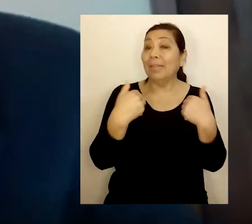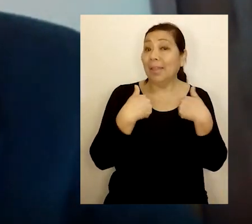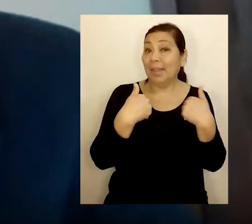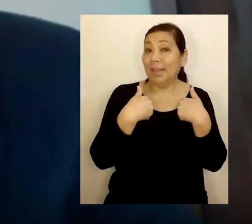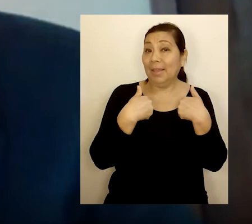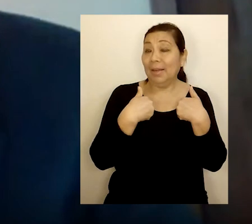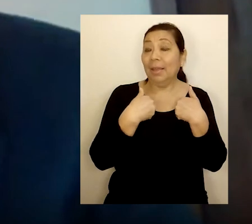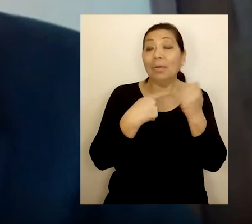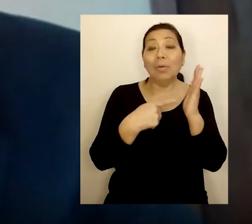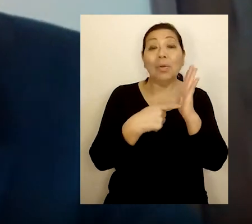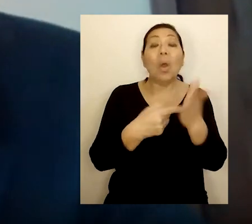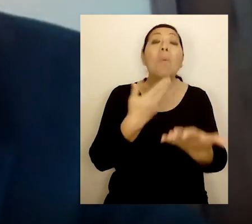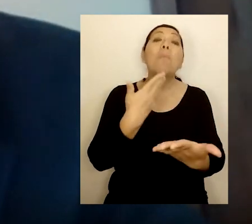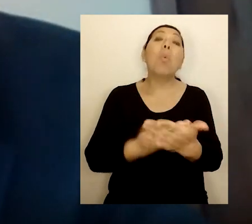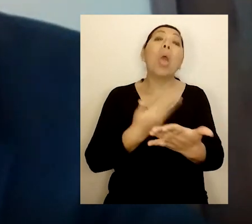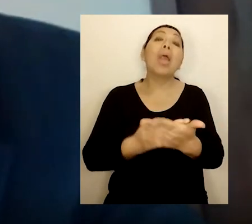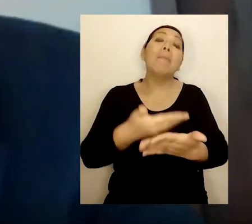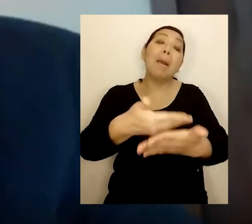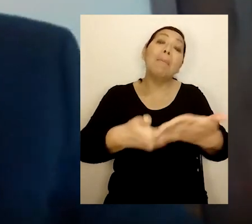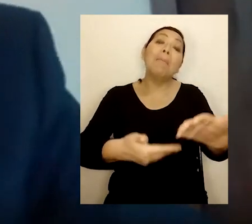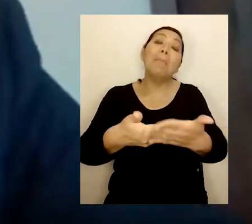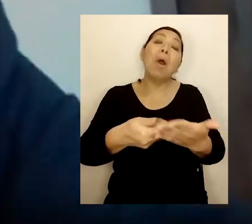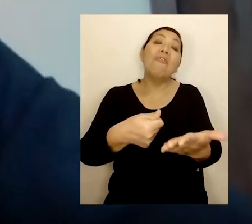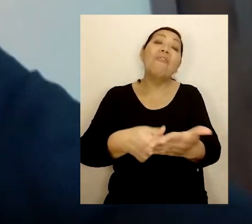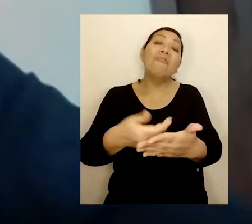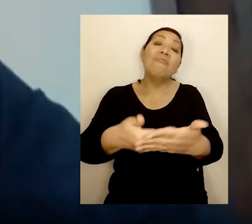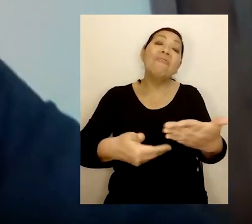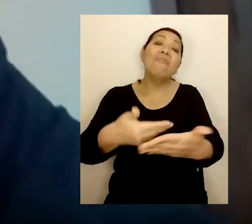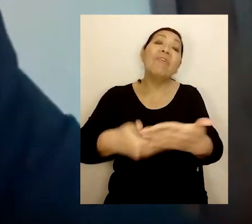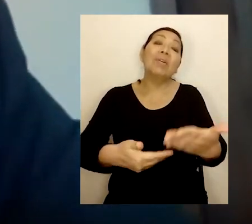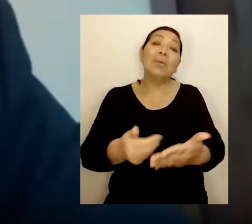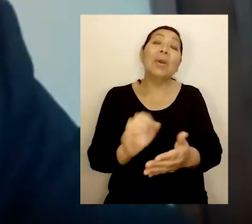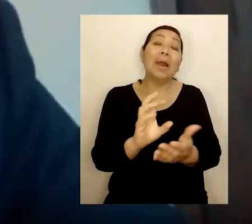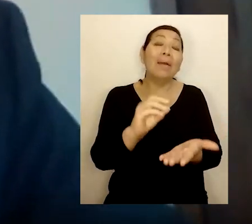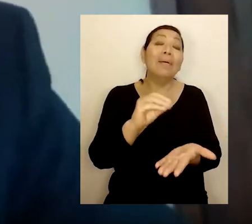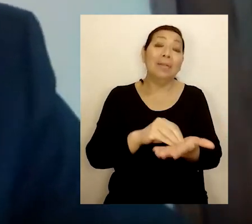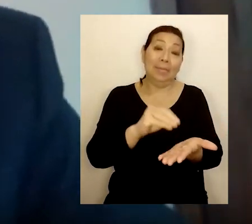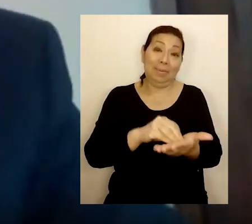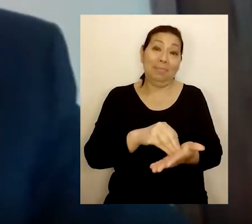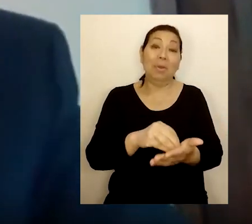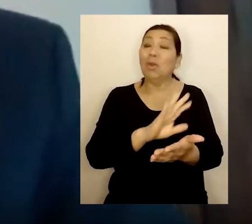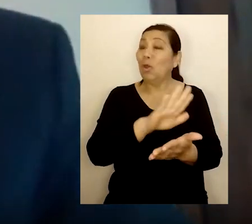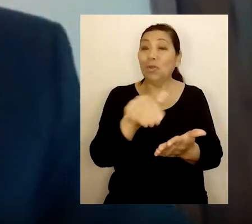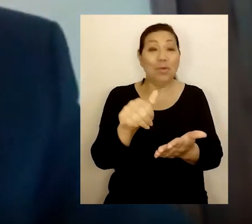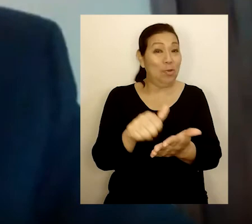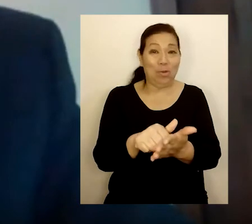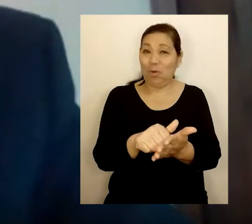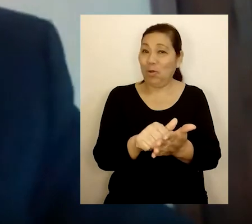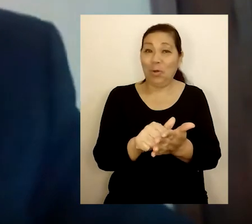que exhibir comprobantes de pago y además, toda una